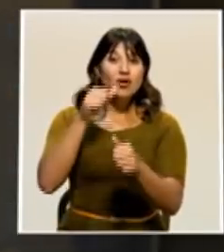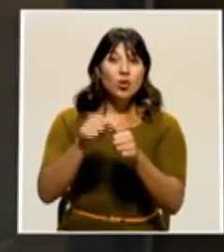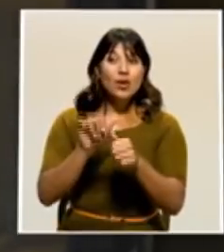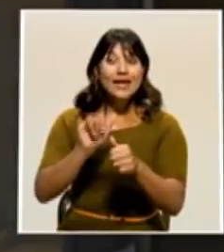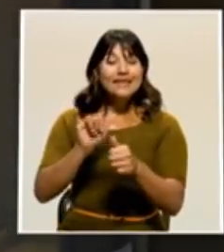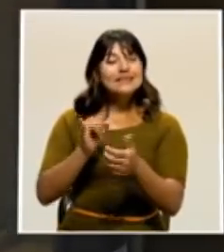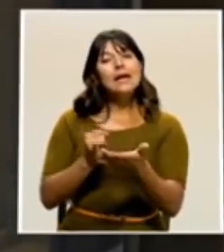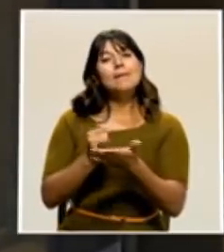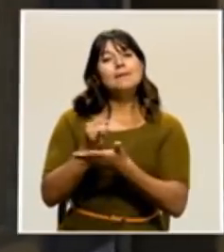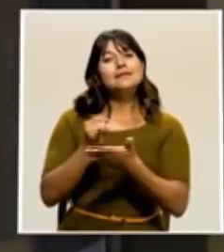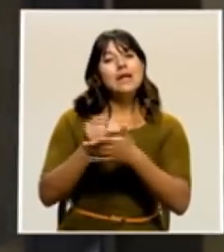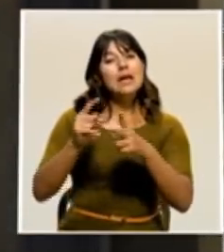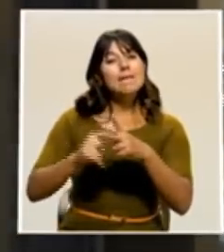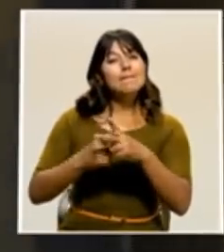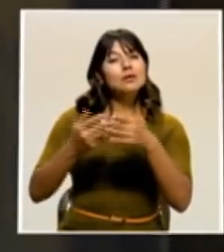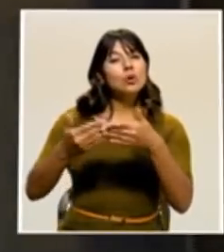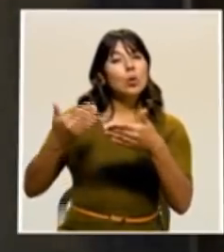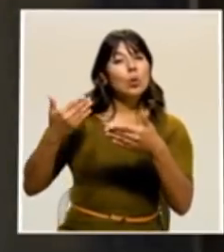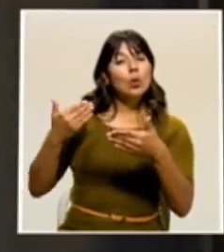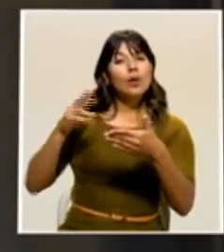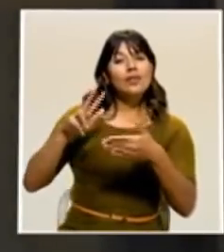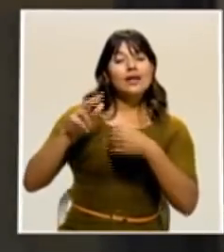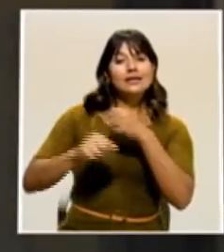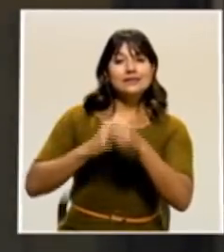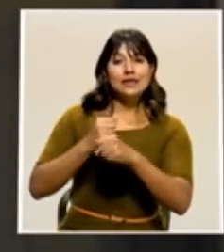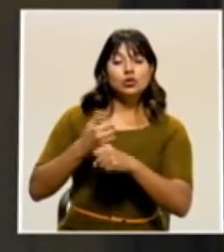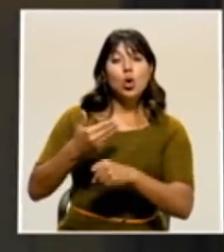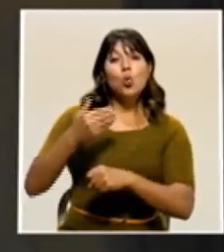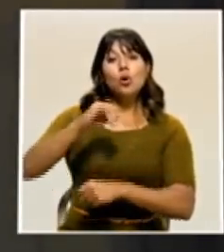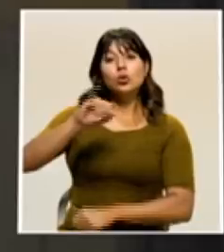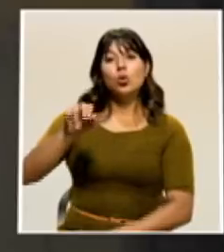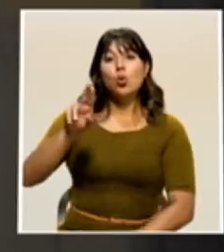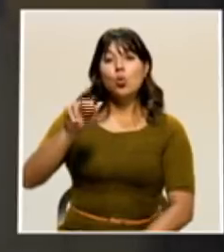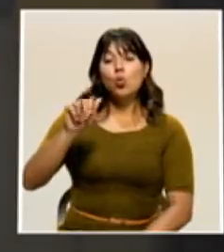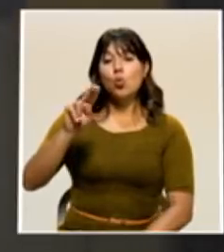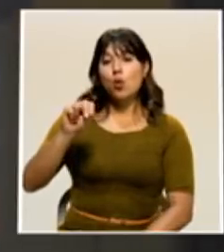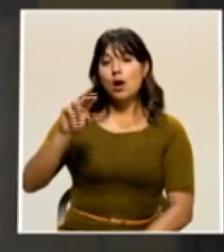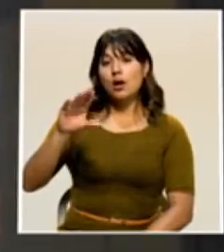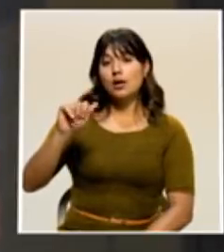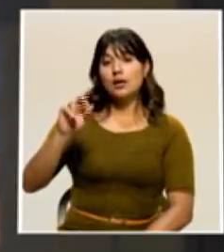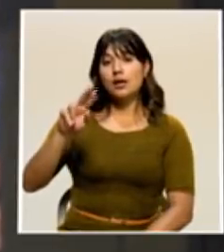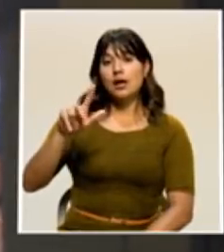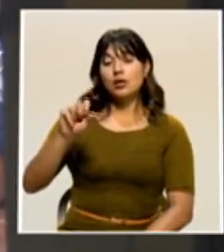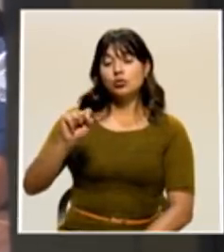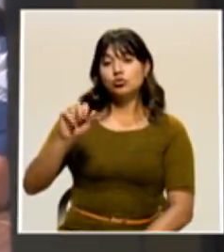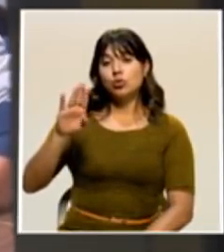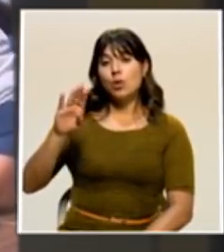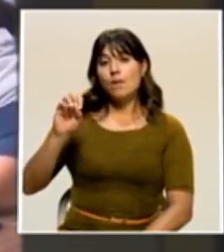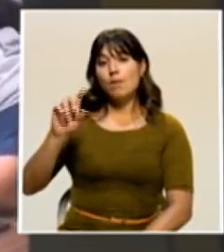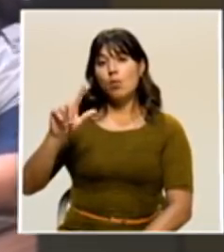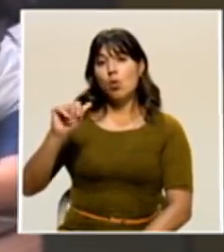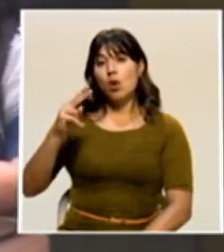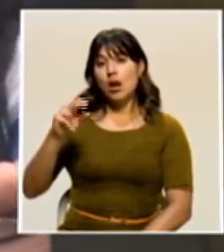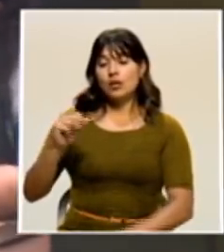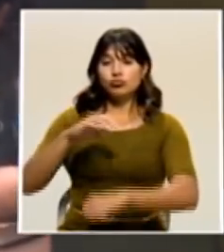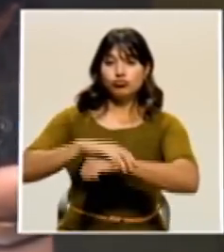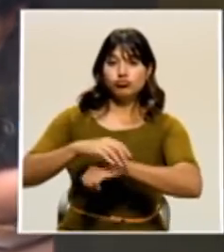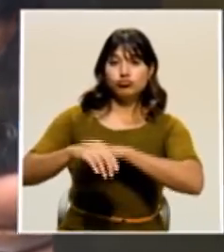inició hace 3 años, cuando Juan Carlos Bolaños fue detenido, y esto se debe a unos